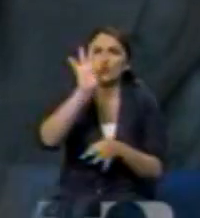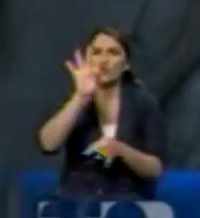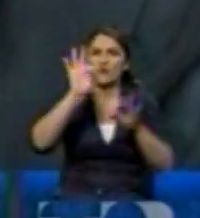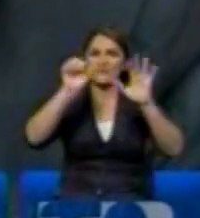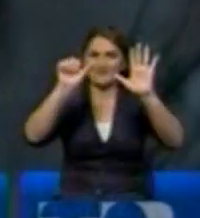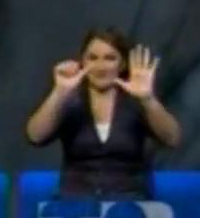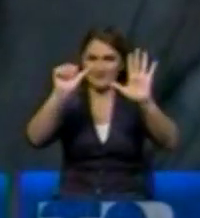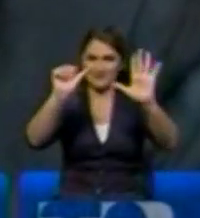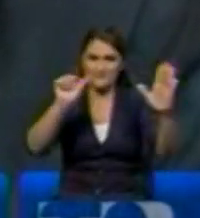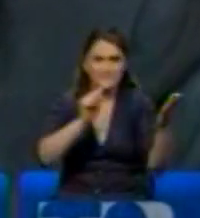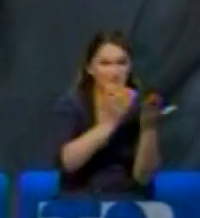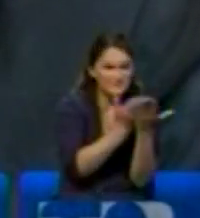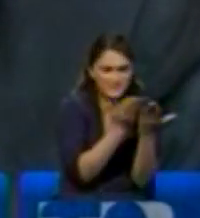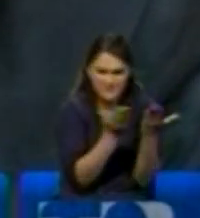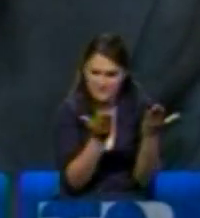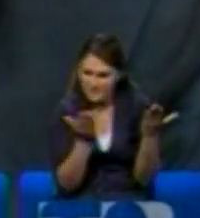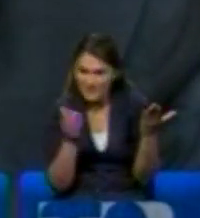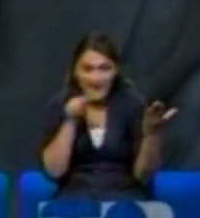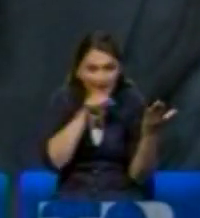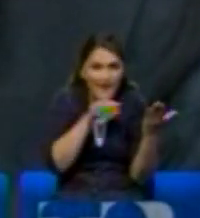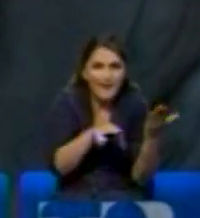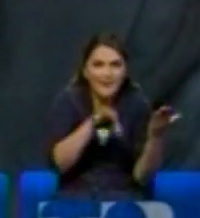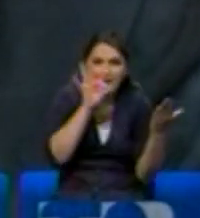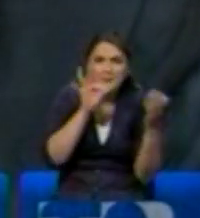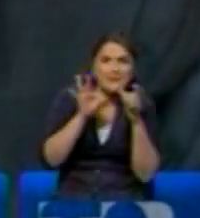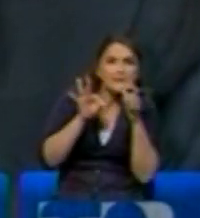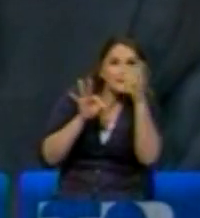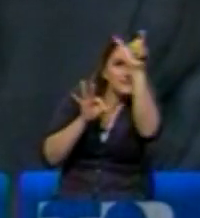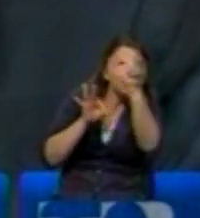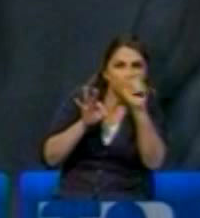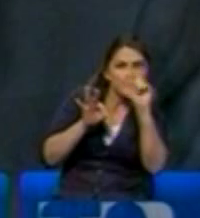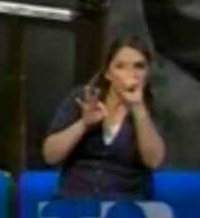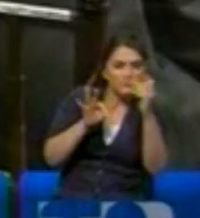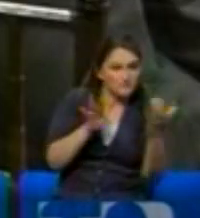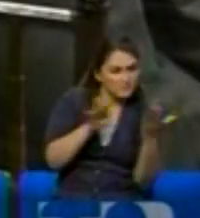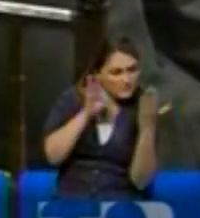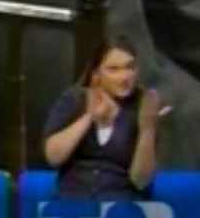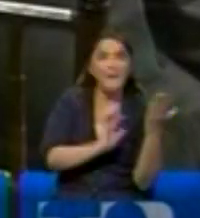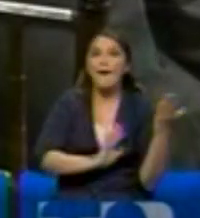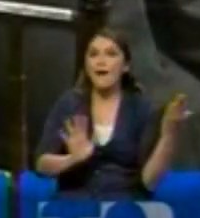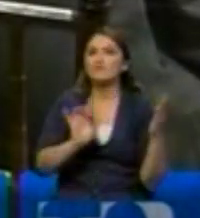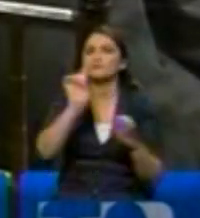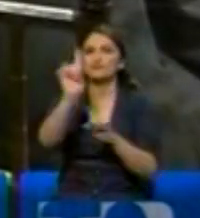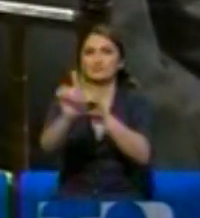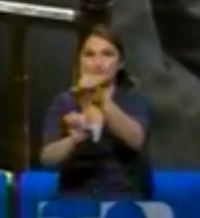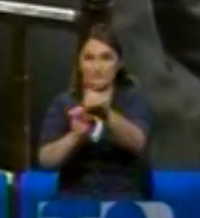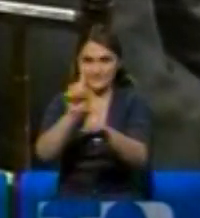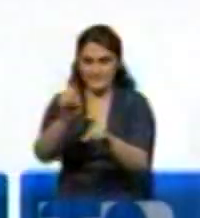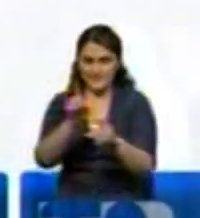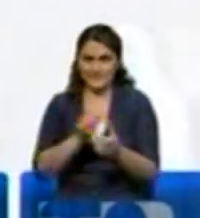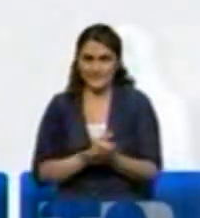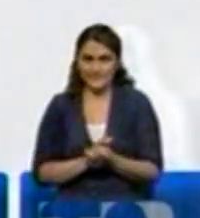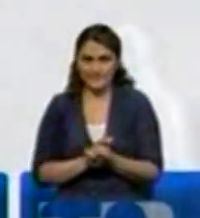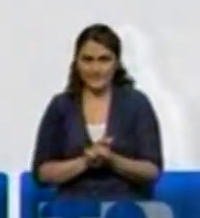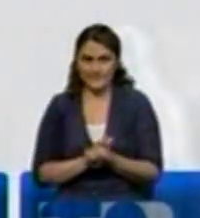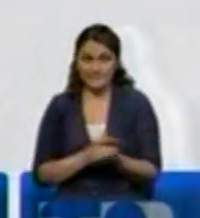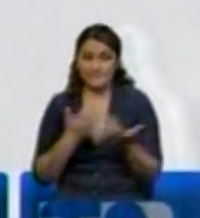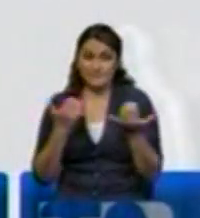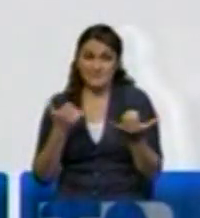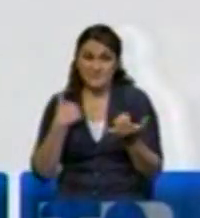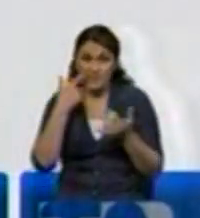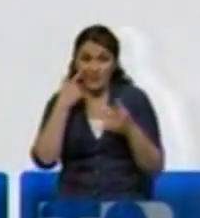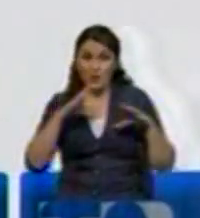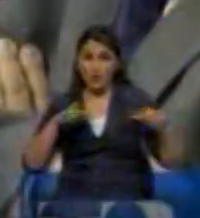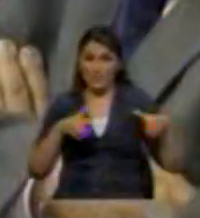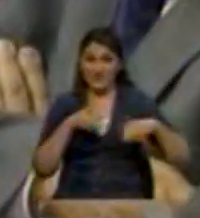ni tampoco al apuro. Hay que hacerlo bien porque estamos haciendo un trabajo que es muy importante para el país. El comité continuará trabajando a fin de entregar su informe a fines de